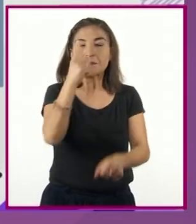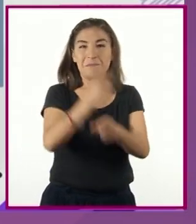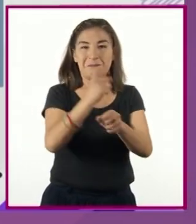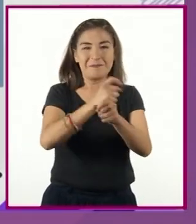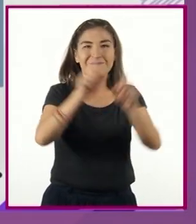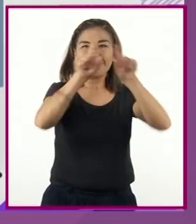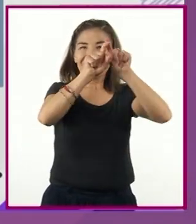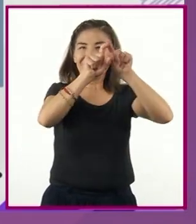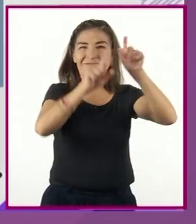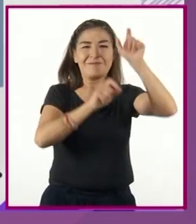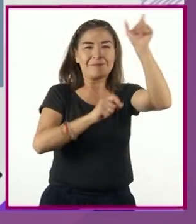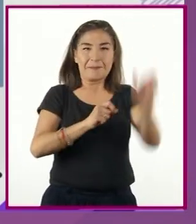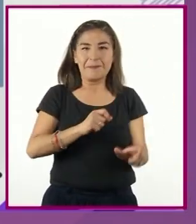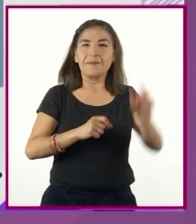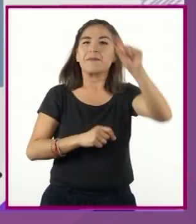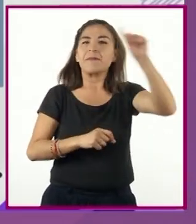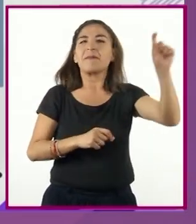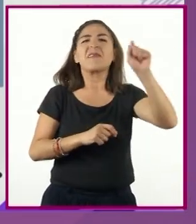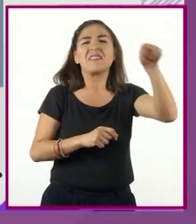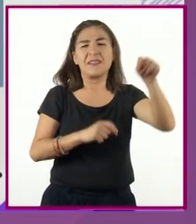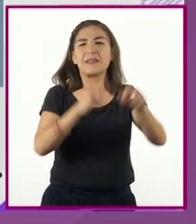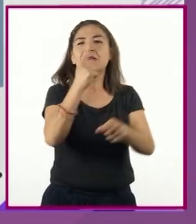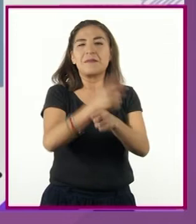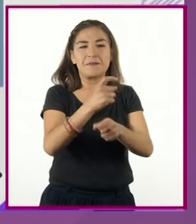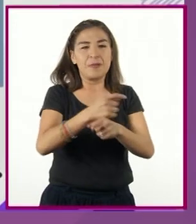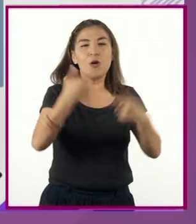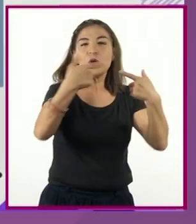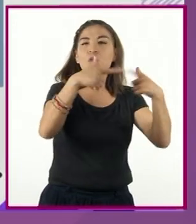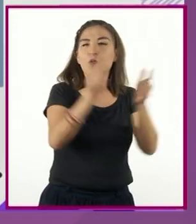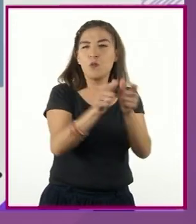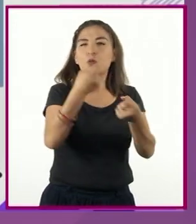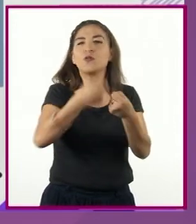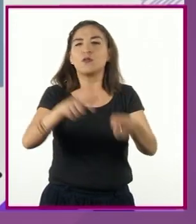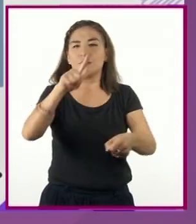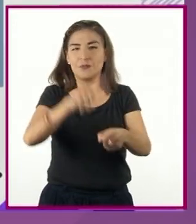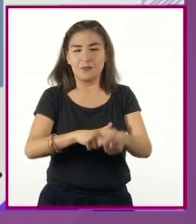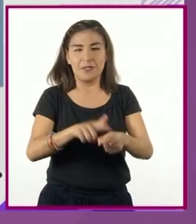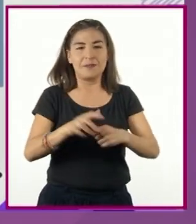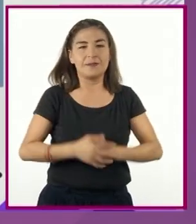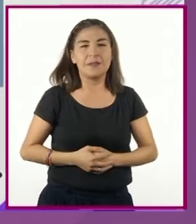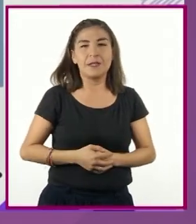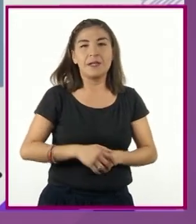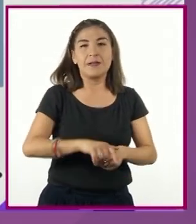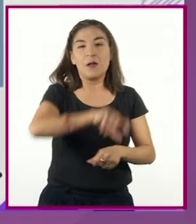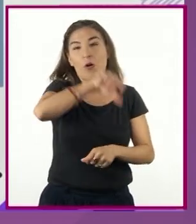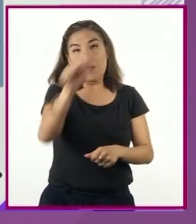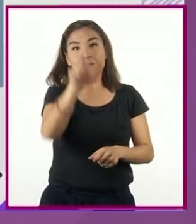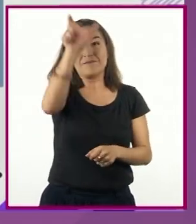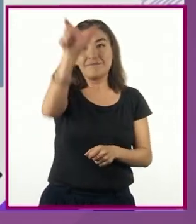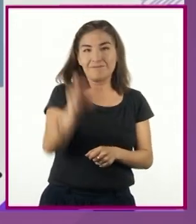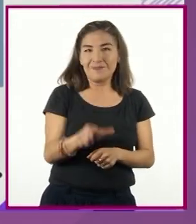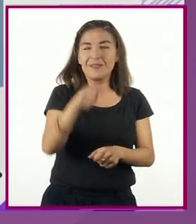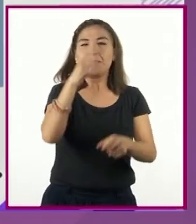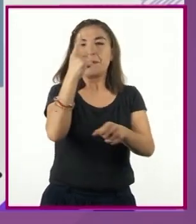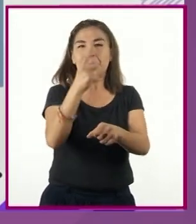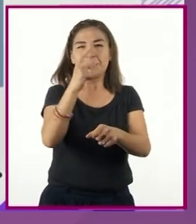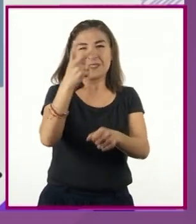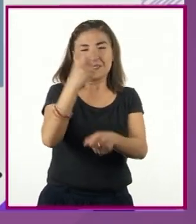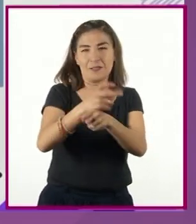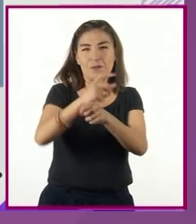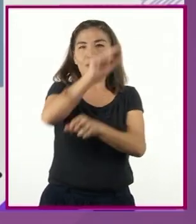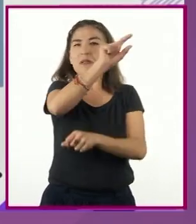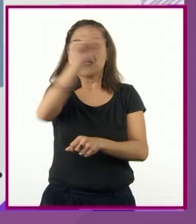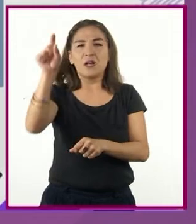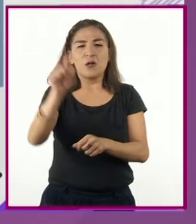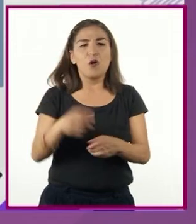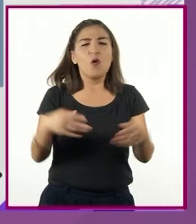primera columna escriban grupos sociales y en el encabezado de la segunda, ¿cómo